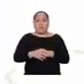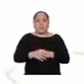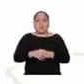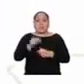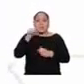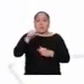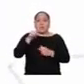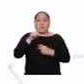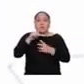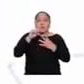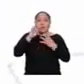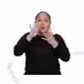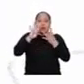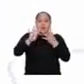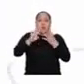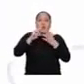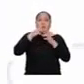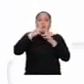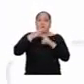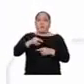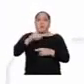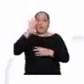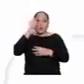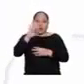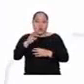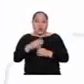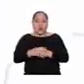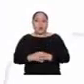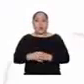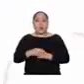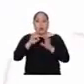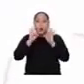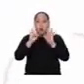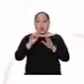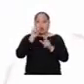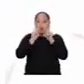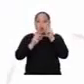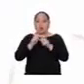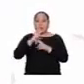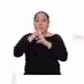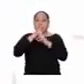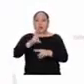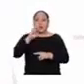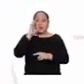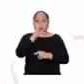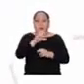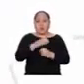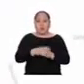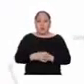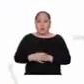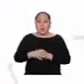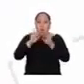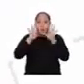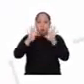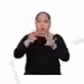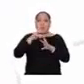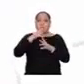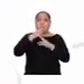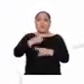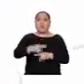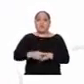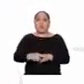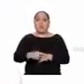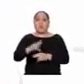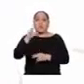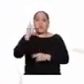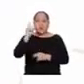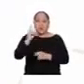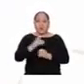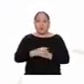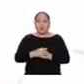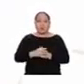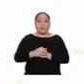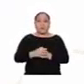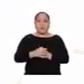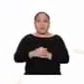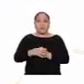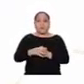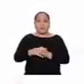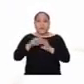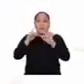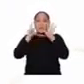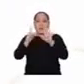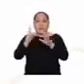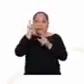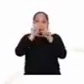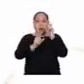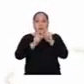personas respondieron B, 8 personas respondieron C, 9 personas respondieron D y